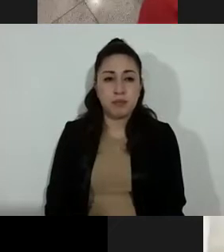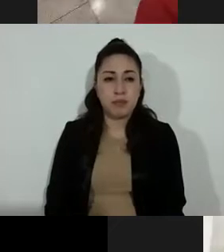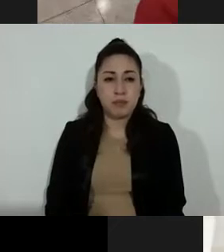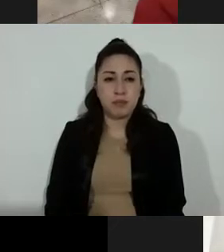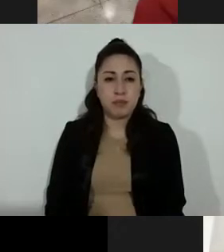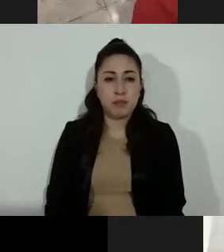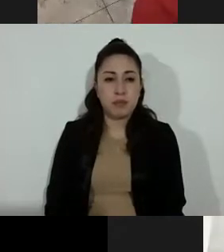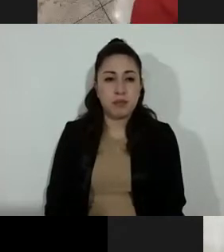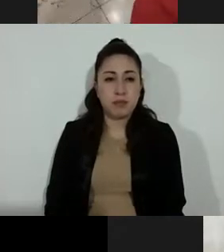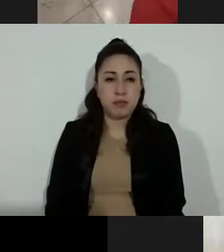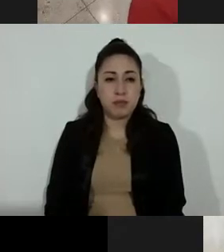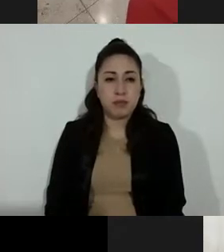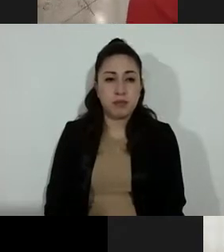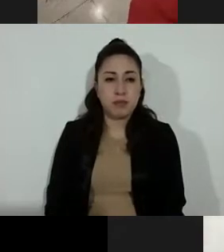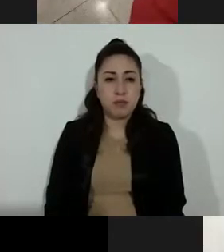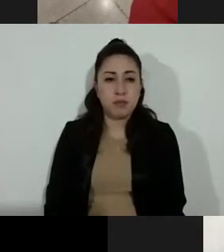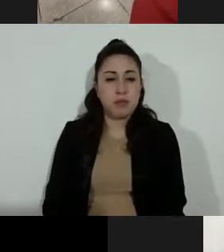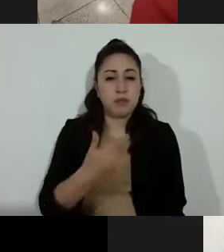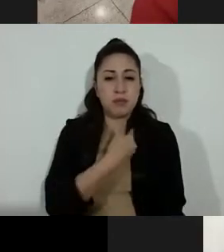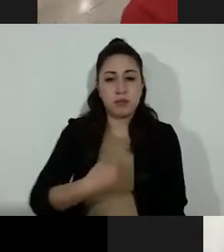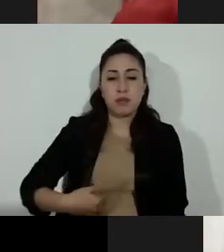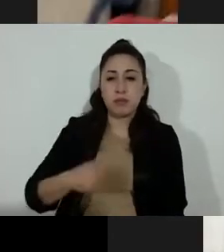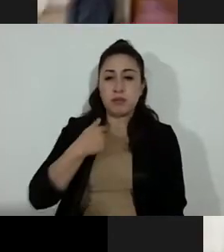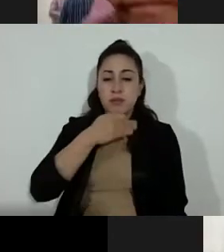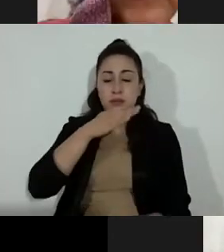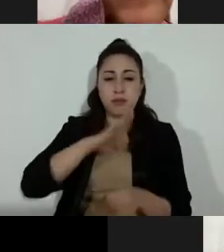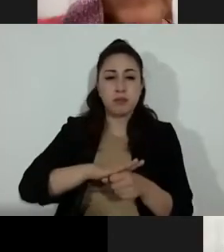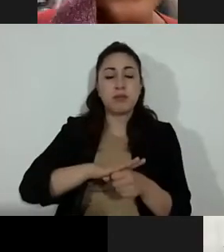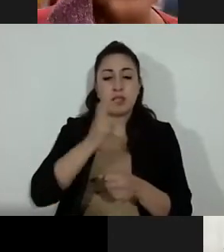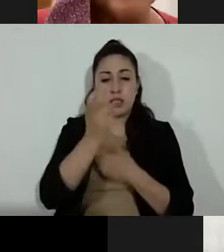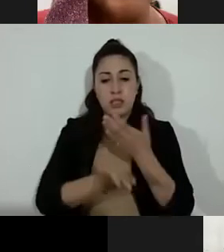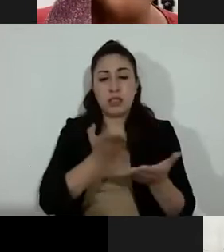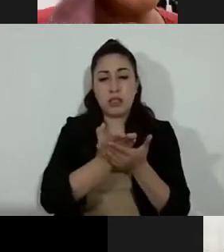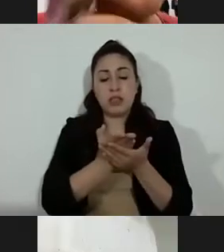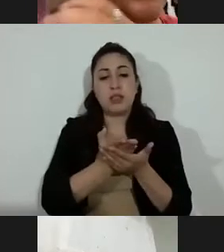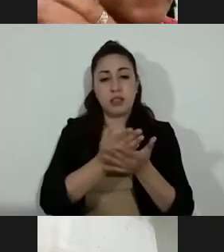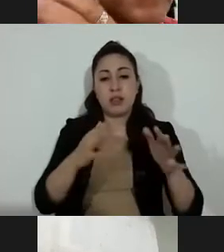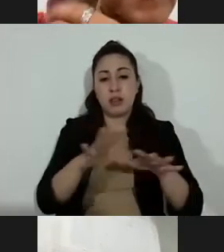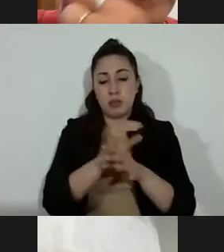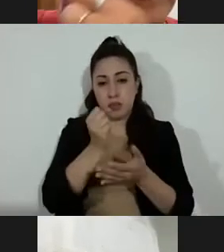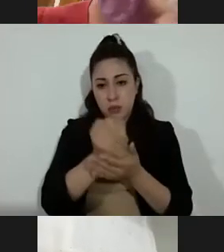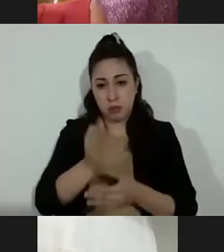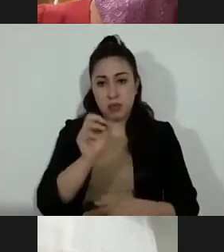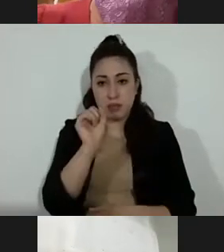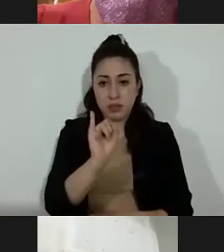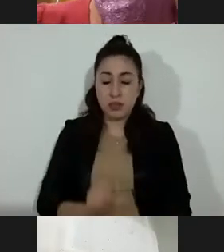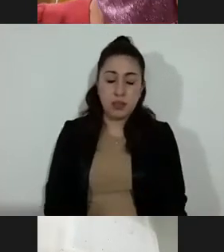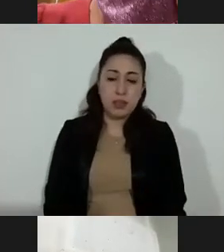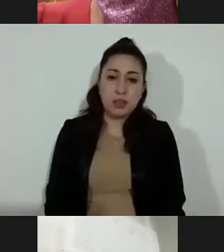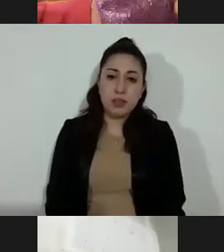Gracias, diputado. Diputado presidente, le informo que las modificaciones han sido aprobadas.